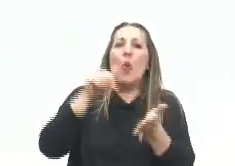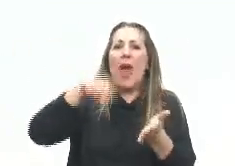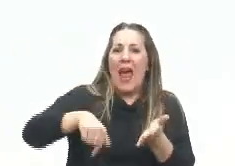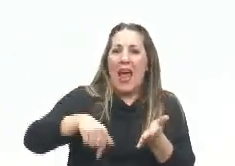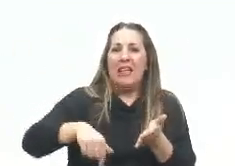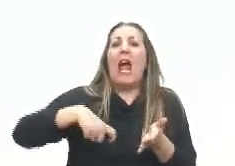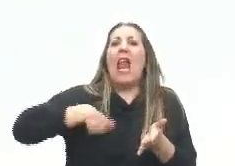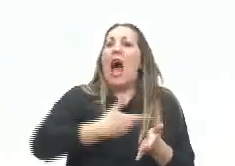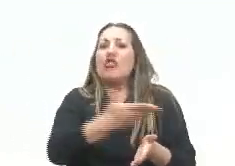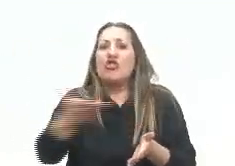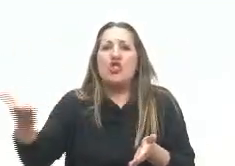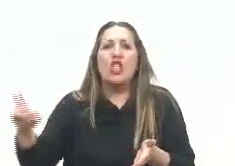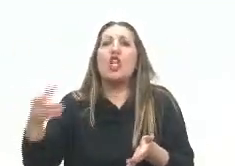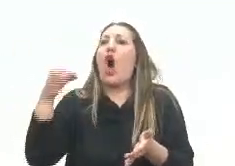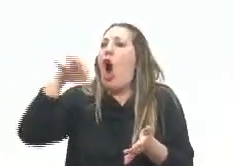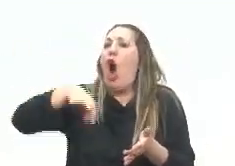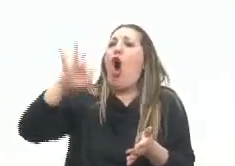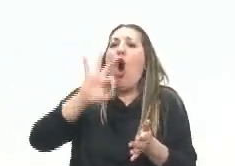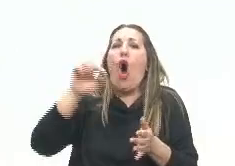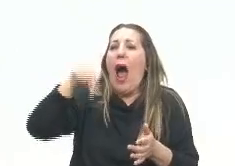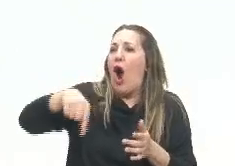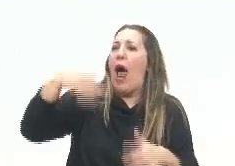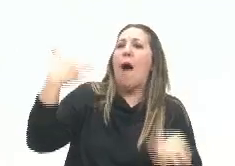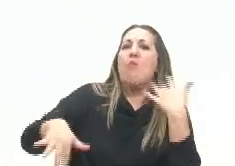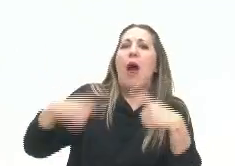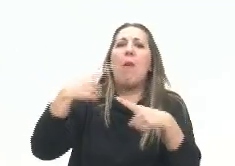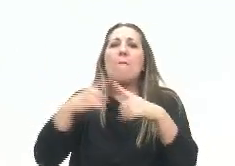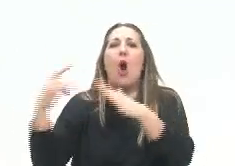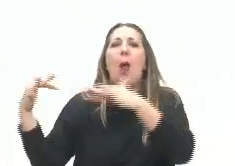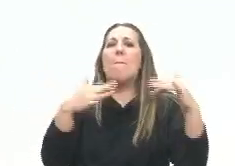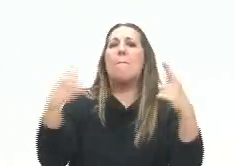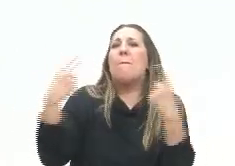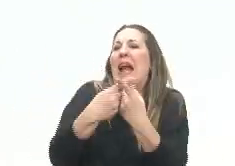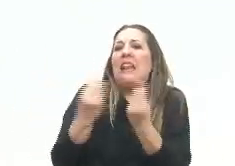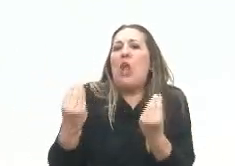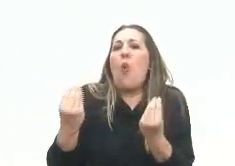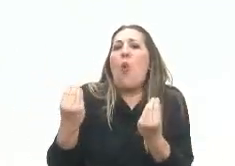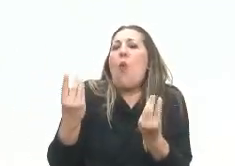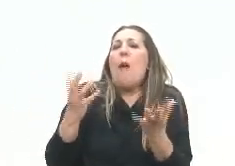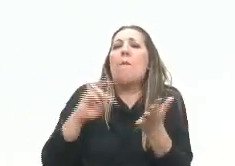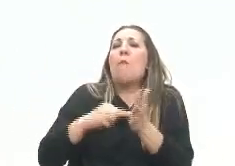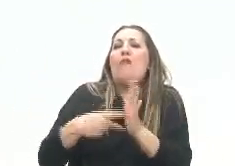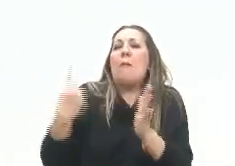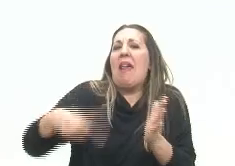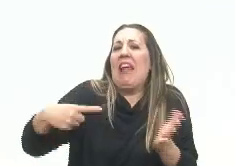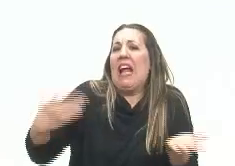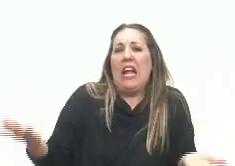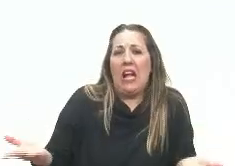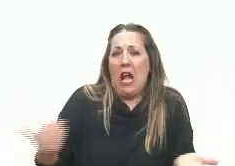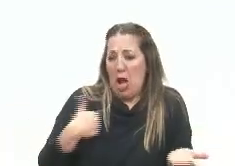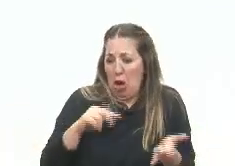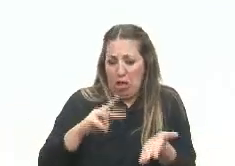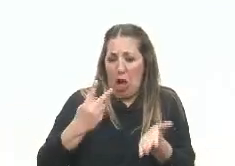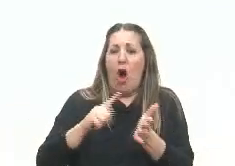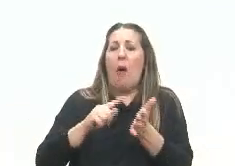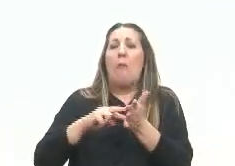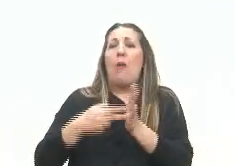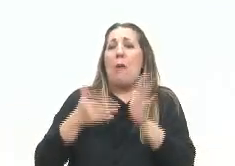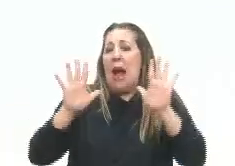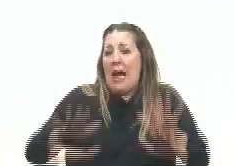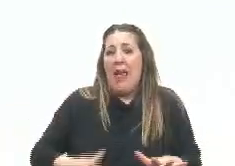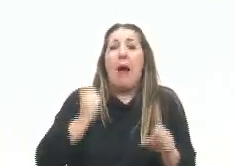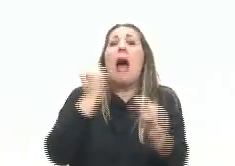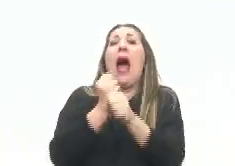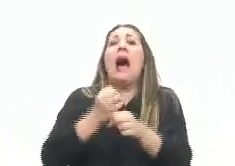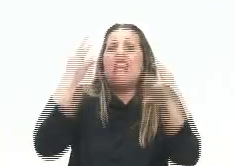¿O tienen algo que hacer ahora? ¿Están apurados por el partido? ¿Cuál es el problema? O sea, yo no tengo ningún problema en quedarme acá hasta que eso salga como tiene que